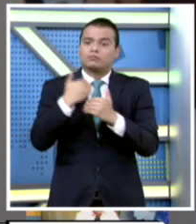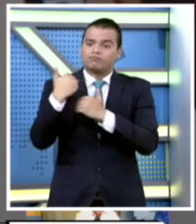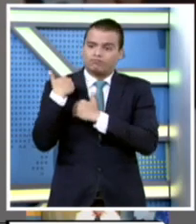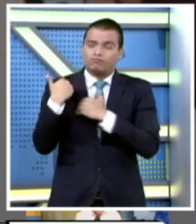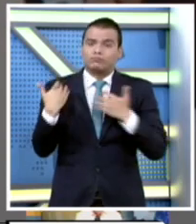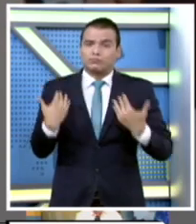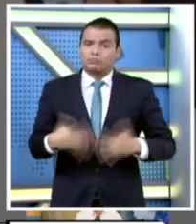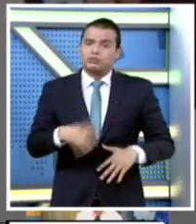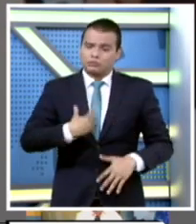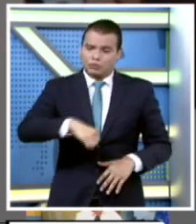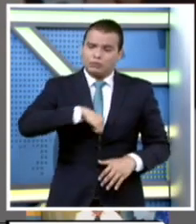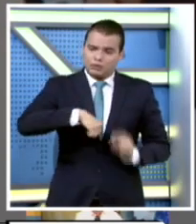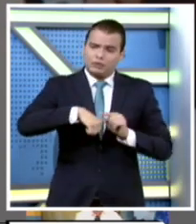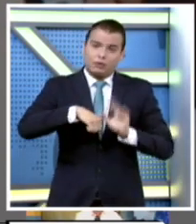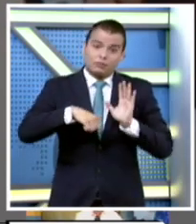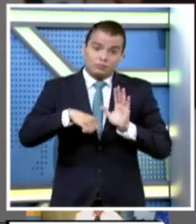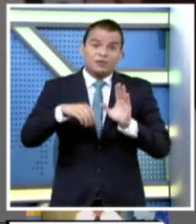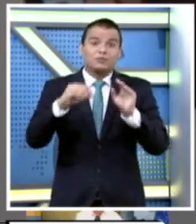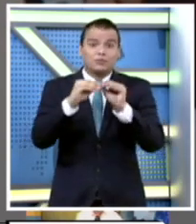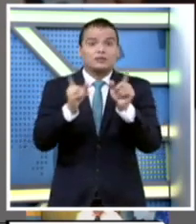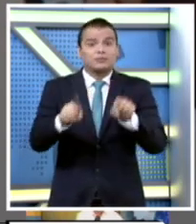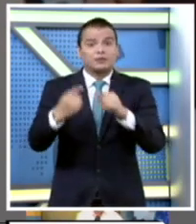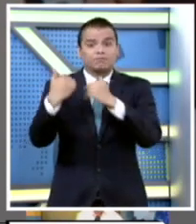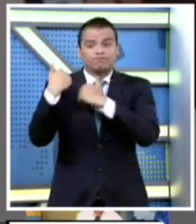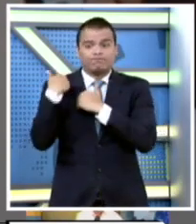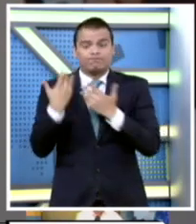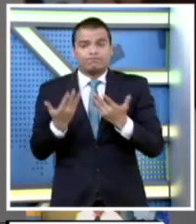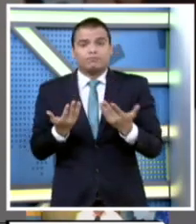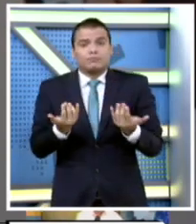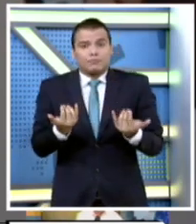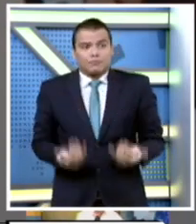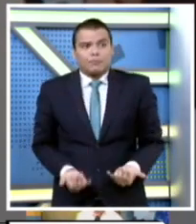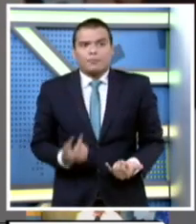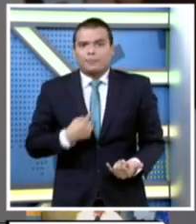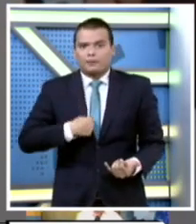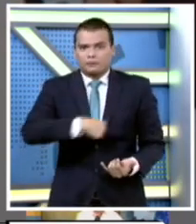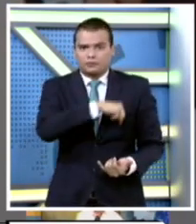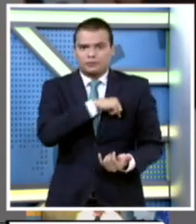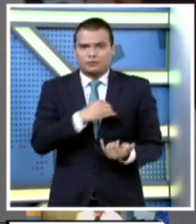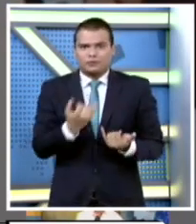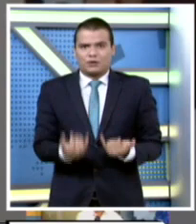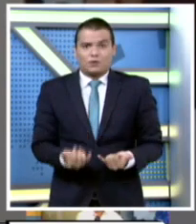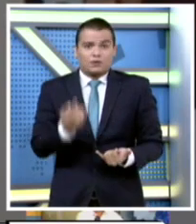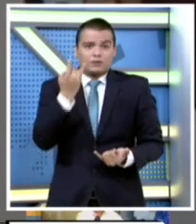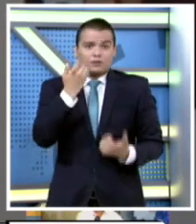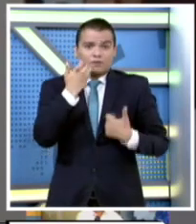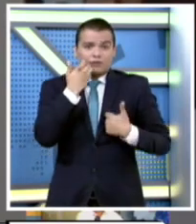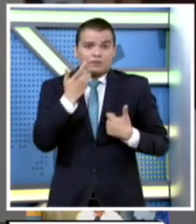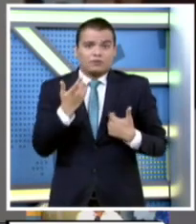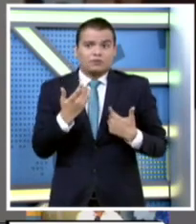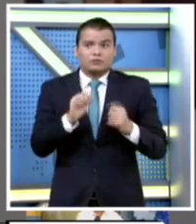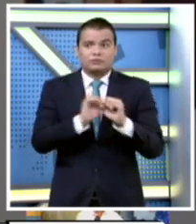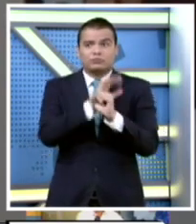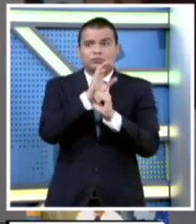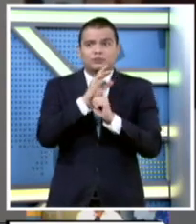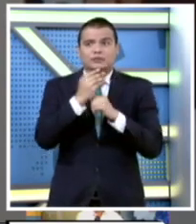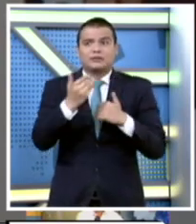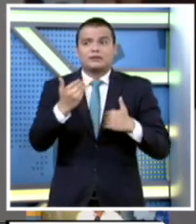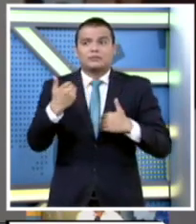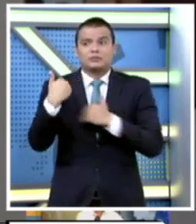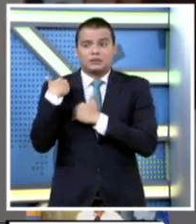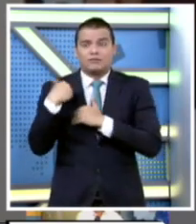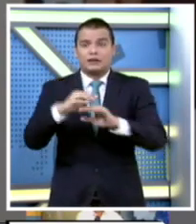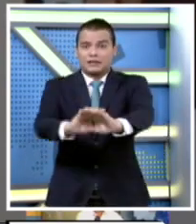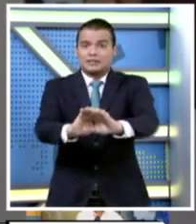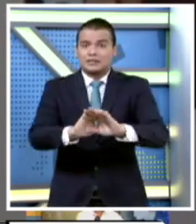también derechos. Y la responsabilidad que tenemos con todos en el caso de estar contagiados no se puede eludir. Si